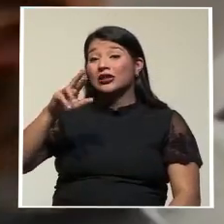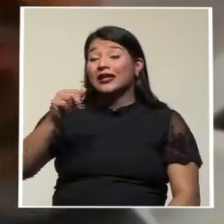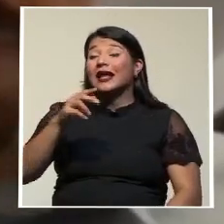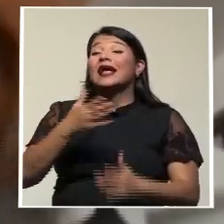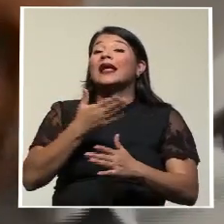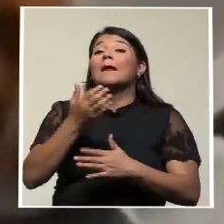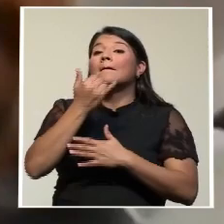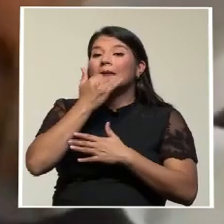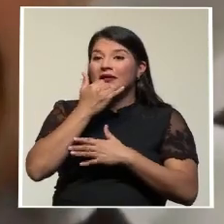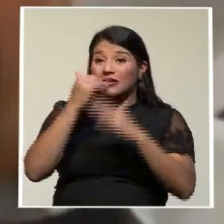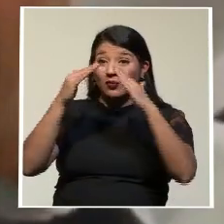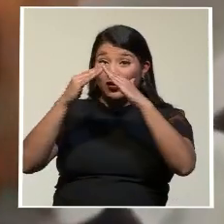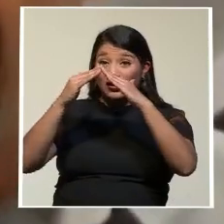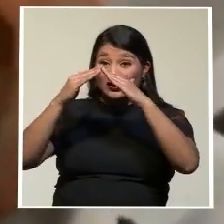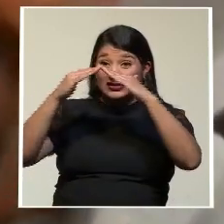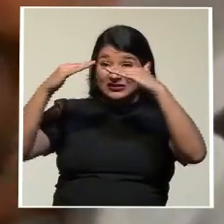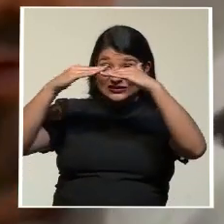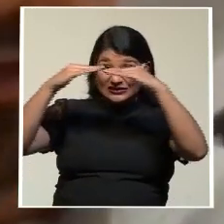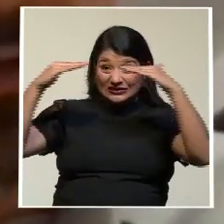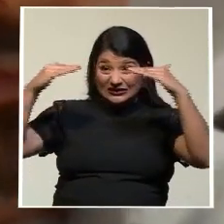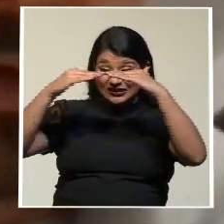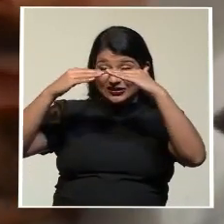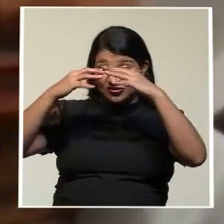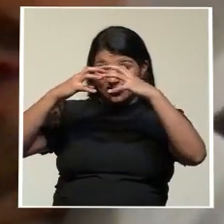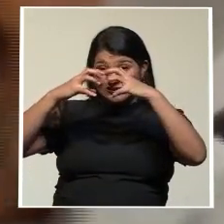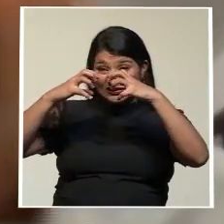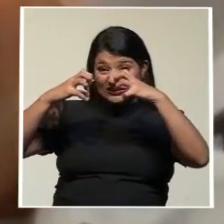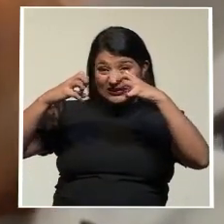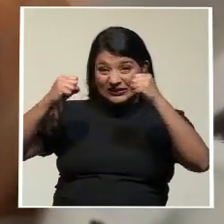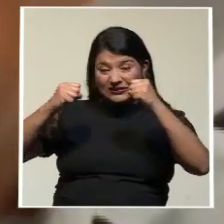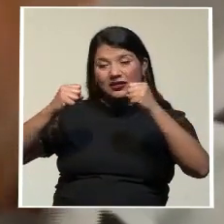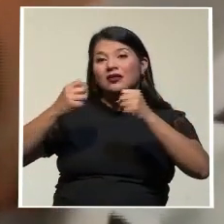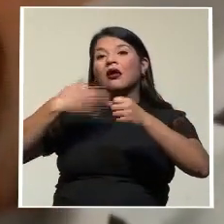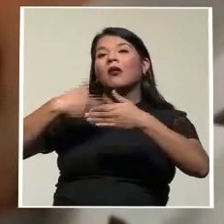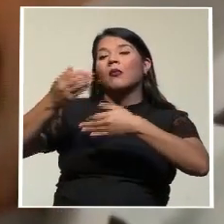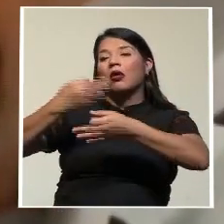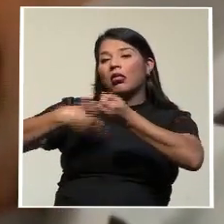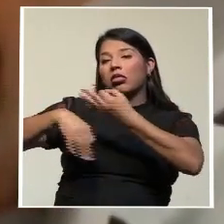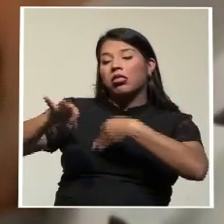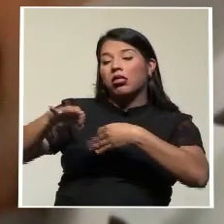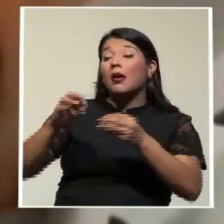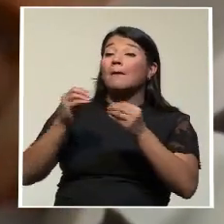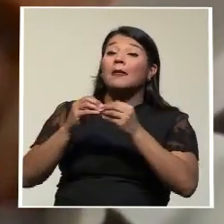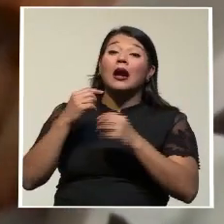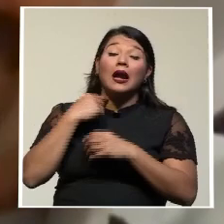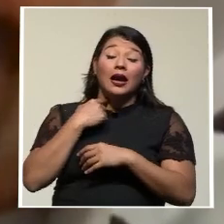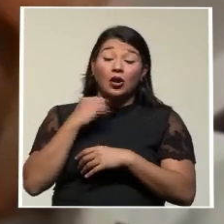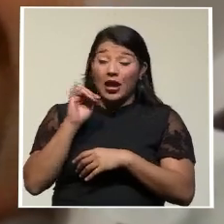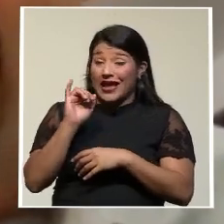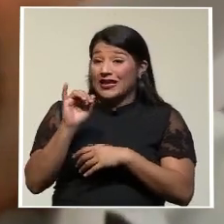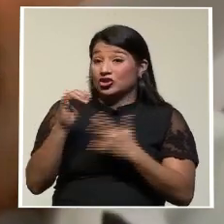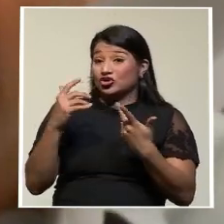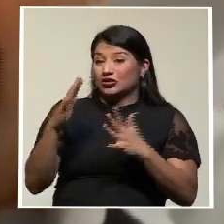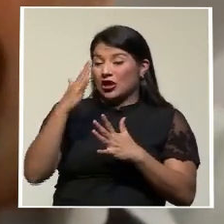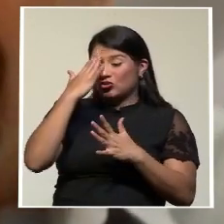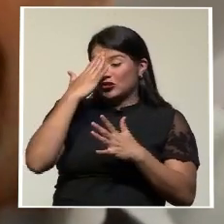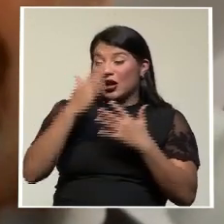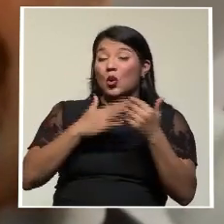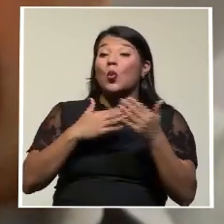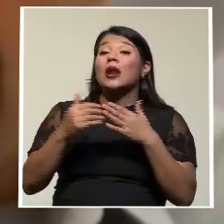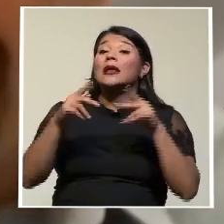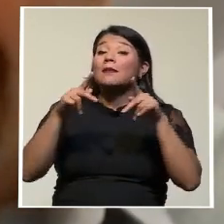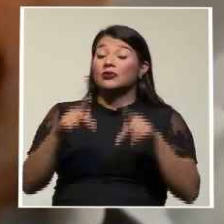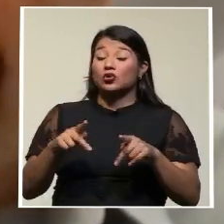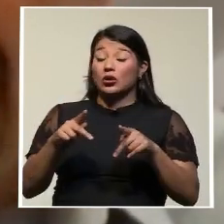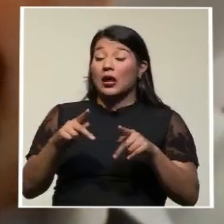techo, y después va a haber que cambiar todo el techo, y va a haber que hacer una inversión mucho mayor. Y esto, que lo sabe cualquier persona, pareciera que en el Estado